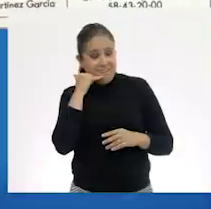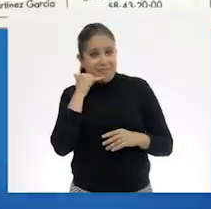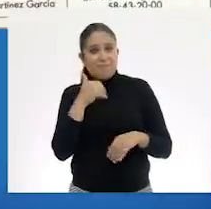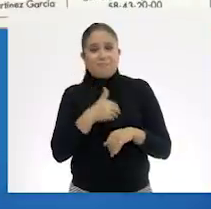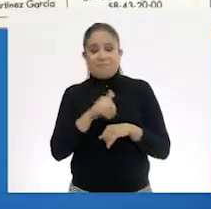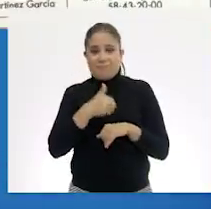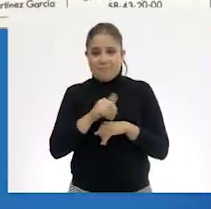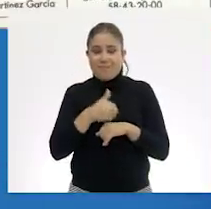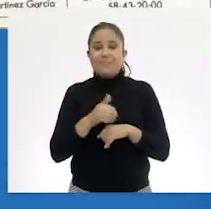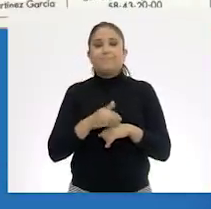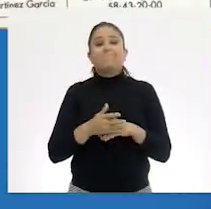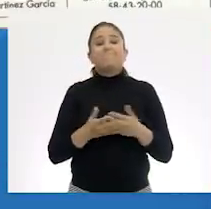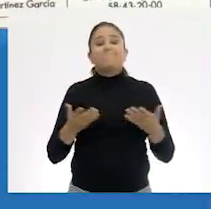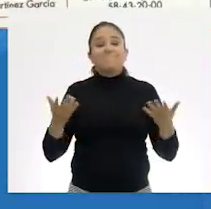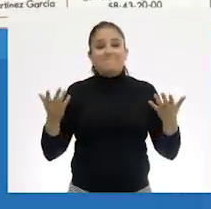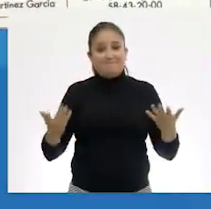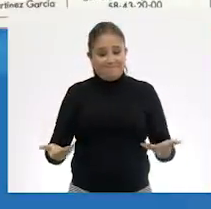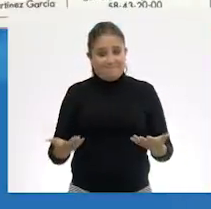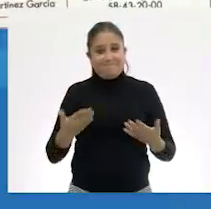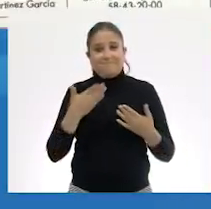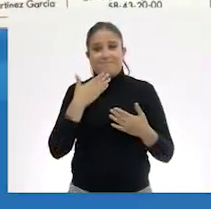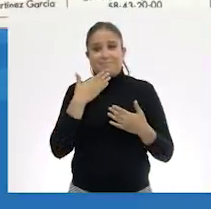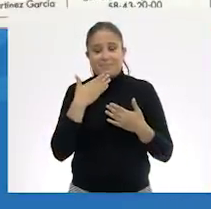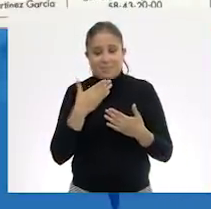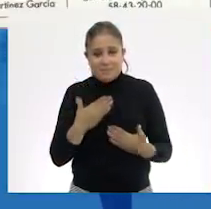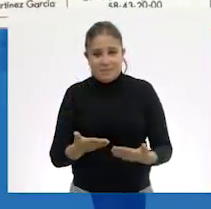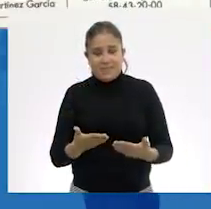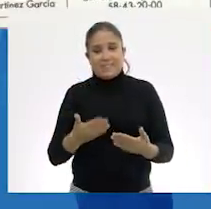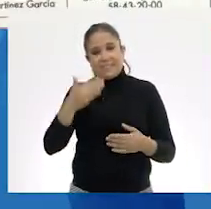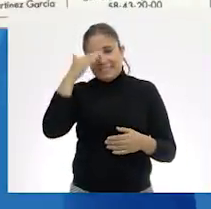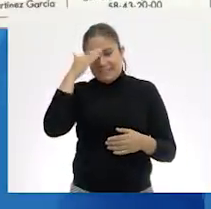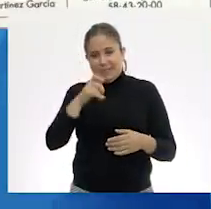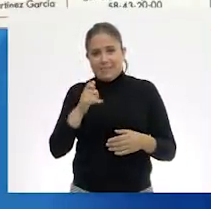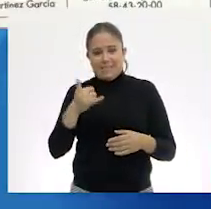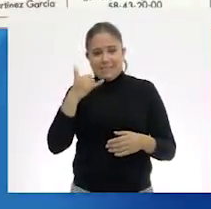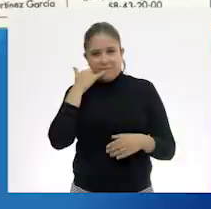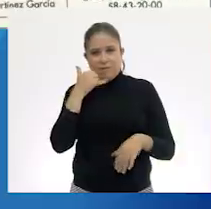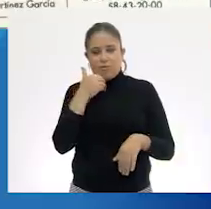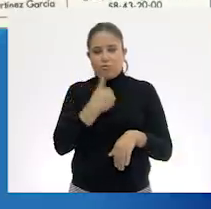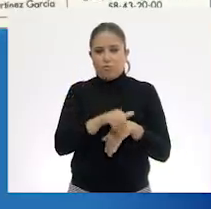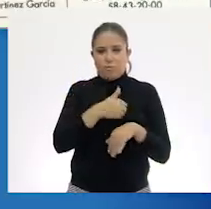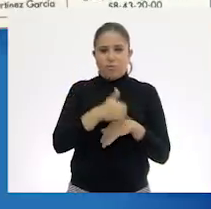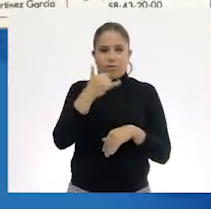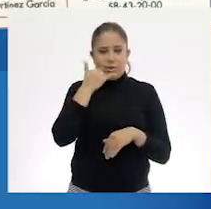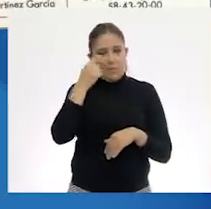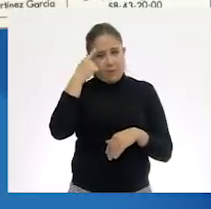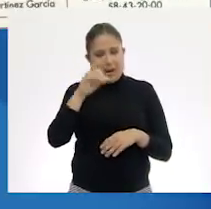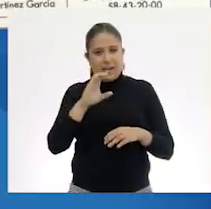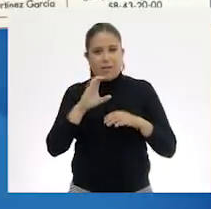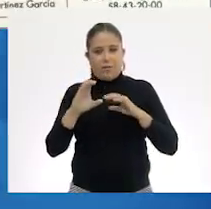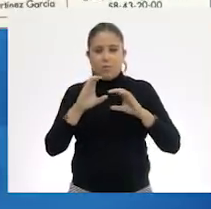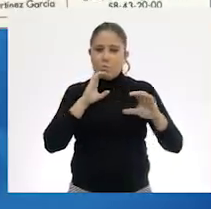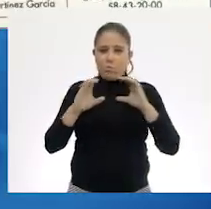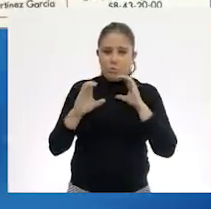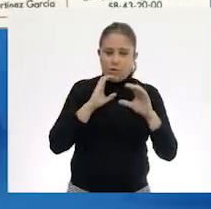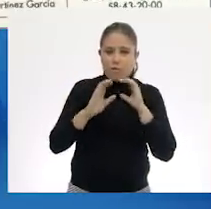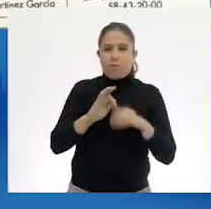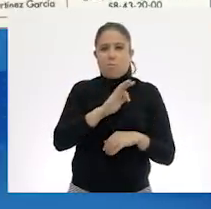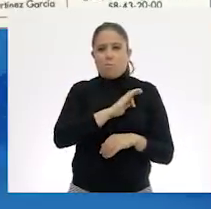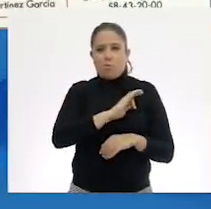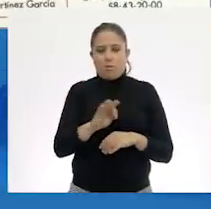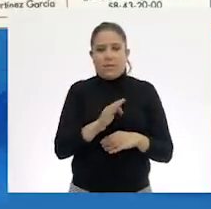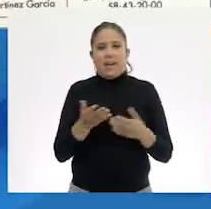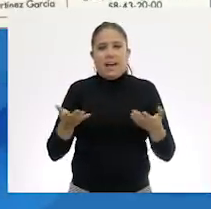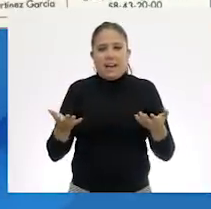consultorio. Claro, para saber en dónde está y el número telefónico para comunicarme y poder